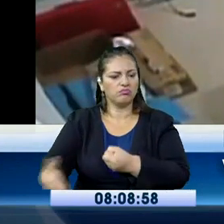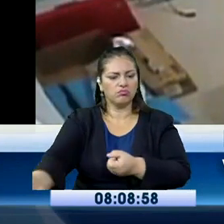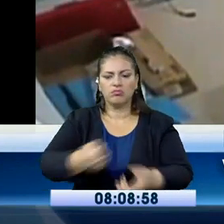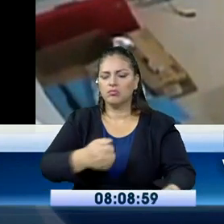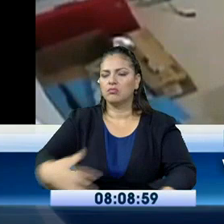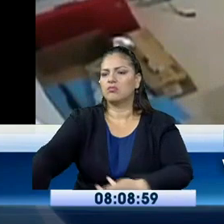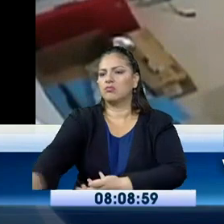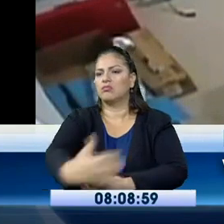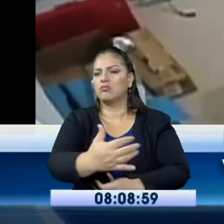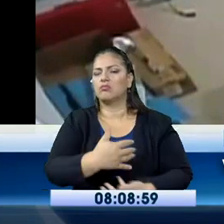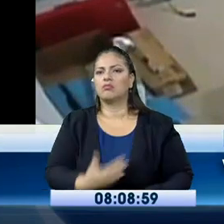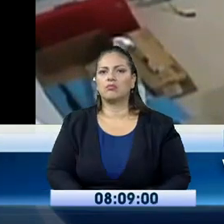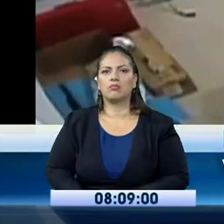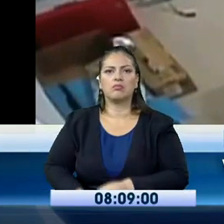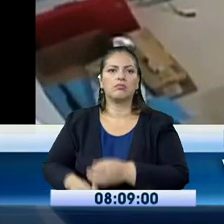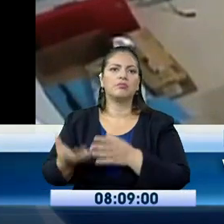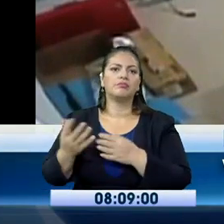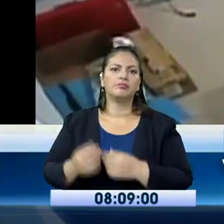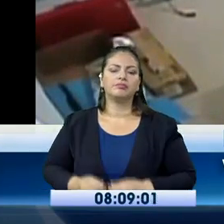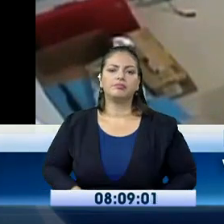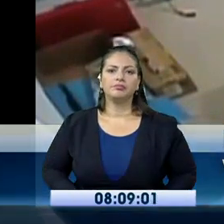Informó José Morales.